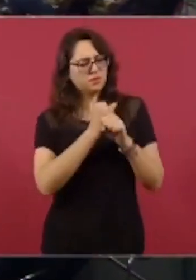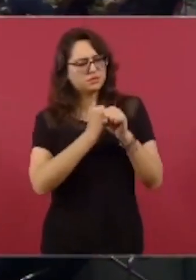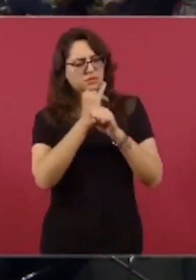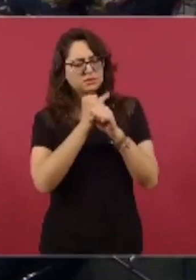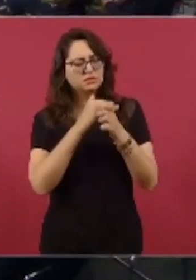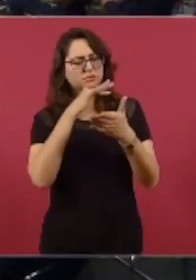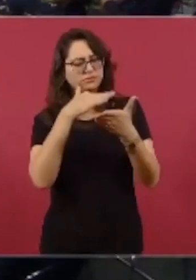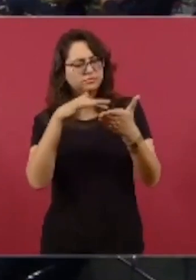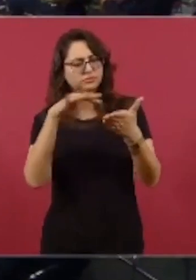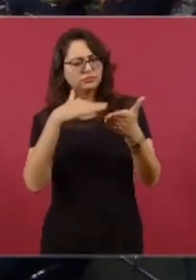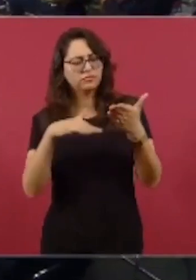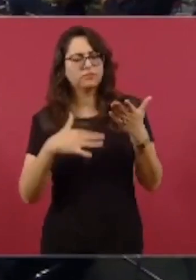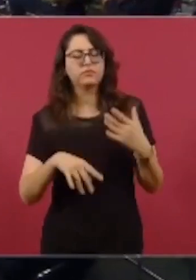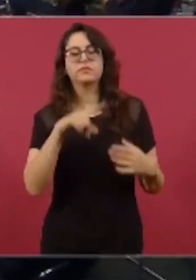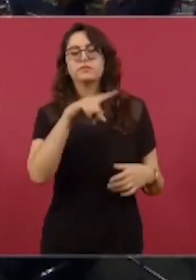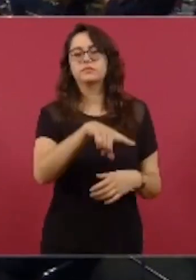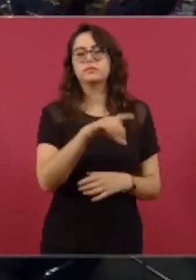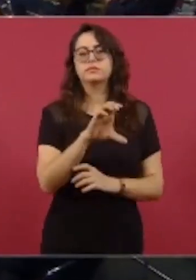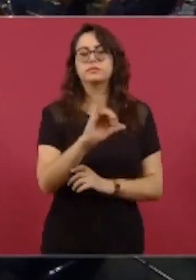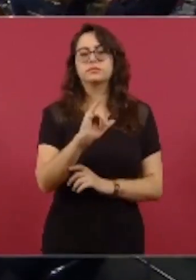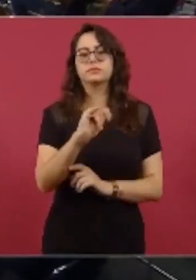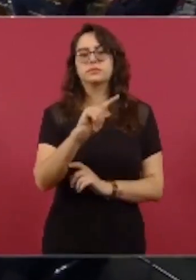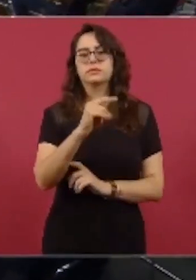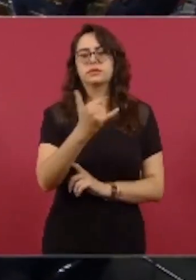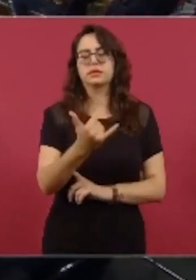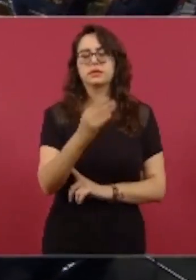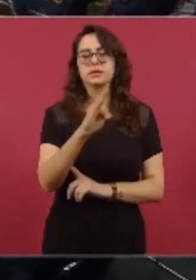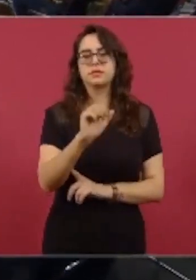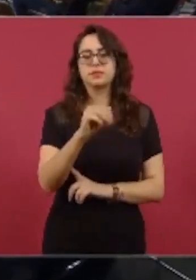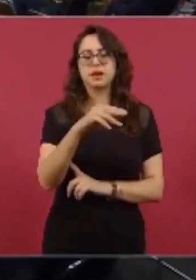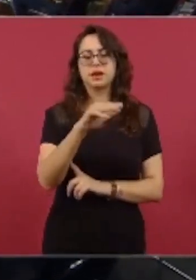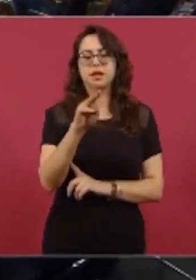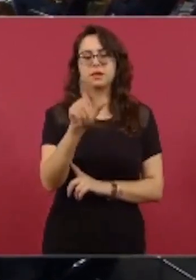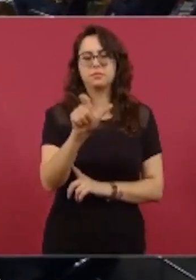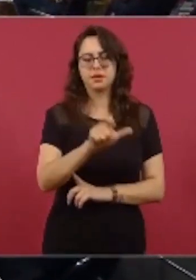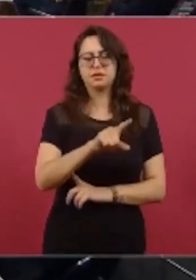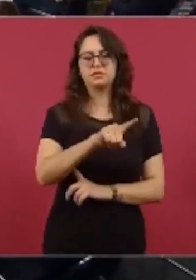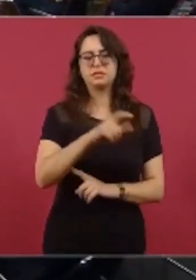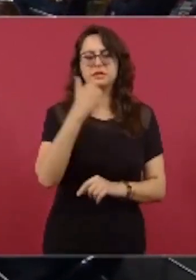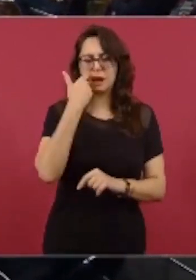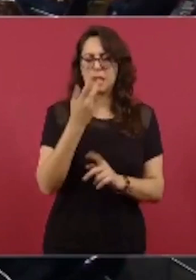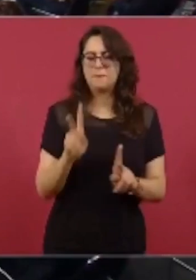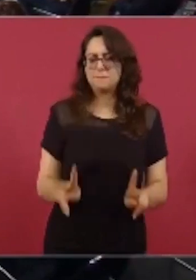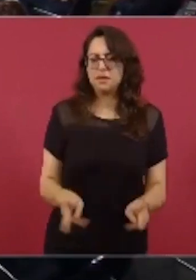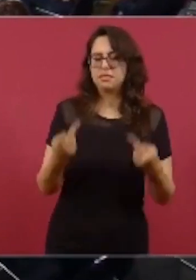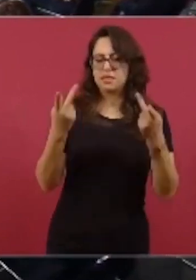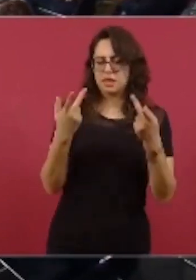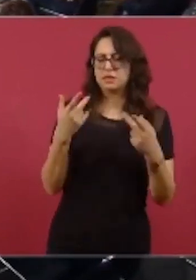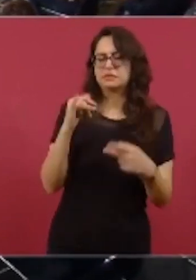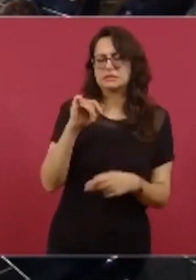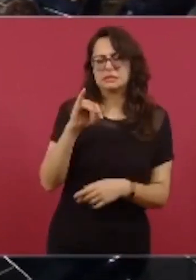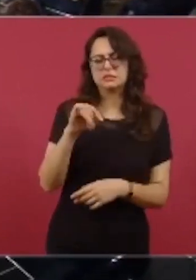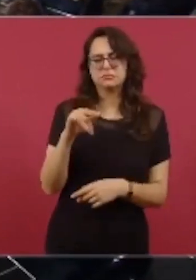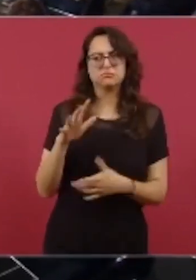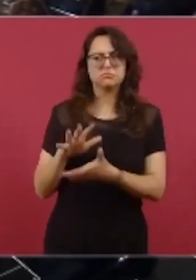Citi, de que quieren que sean mexicanos los